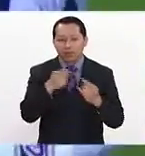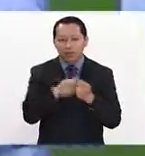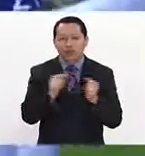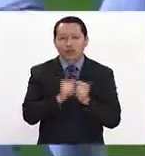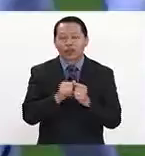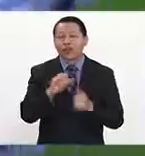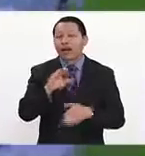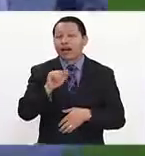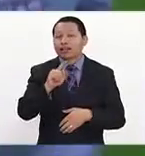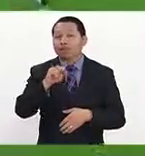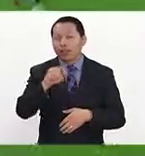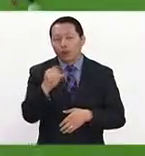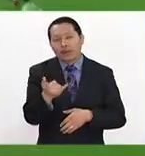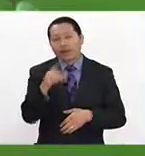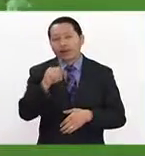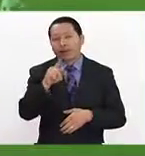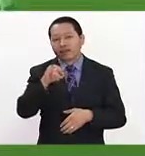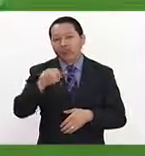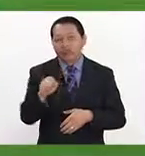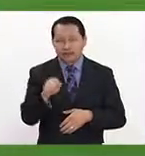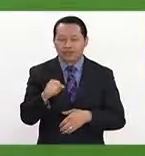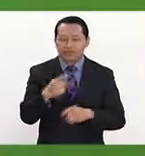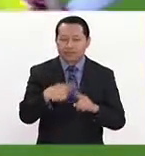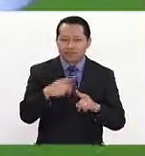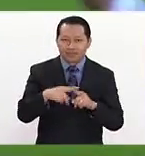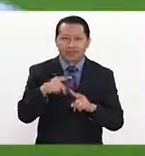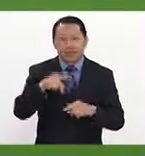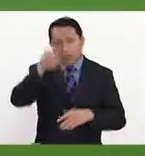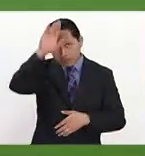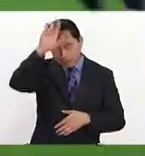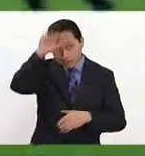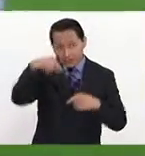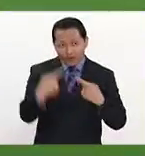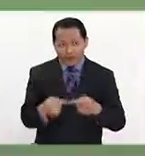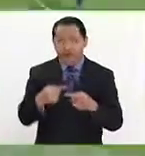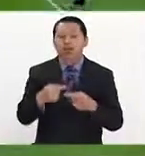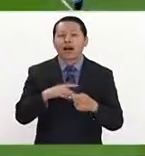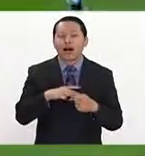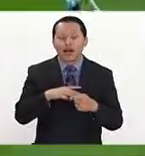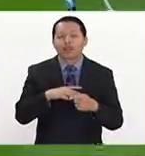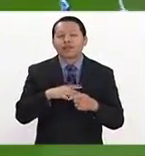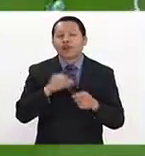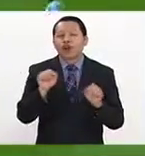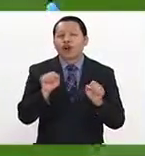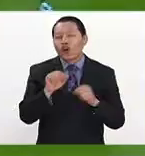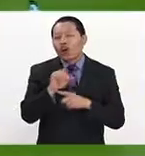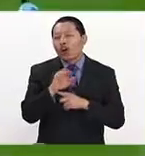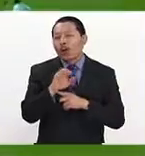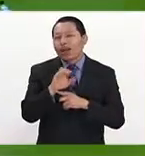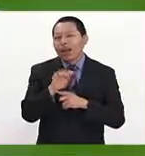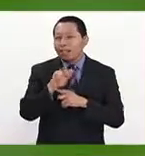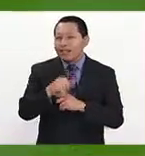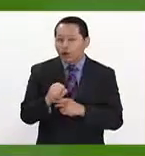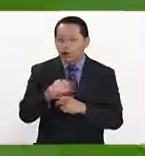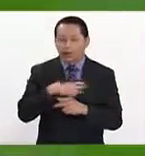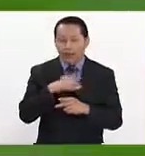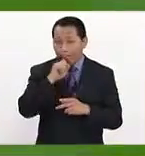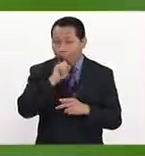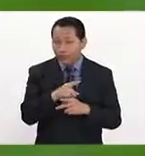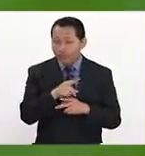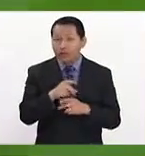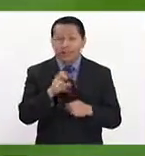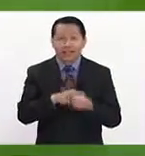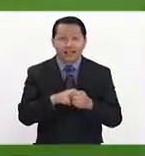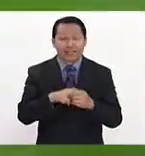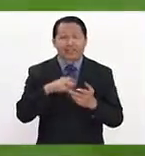con Castillo y Matías Alustiza, entre otros. Monterrey en contra de Correcaminos. Vamos a ver qué sucedió allá en